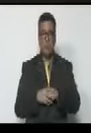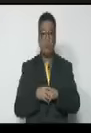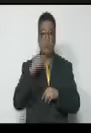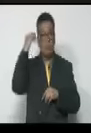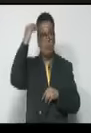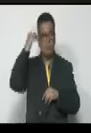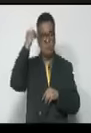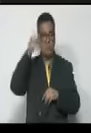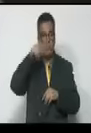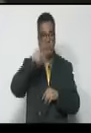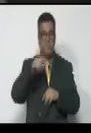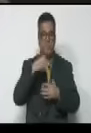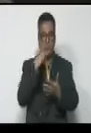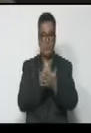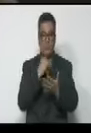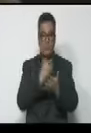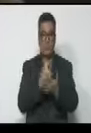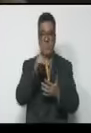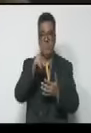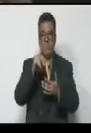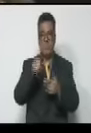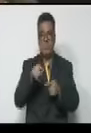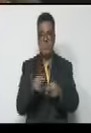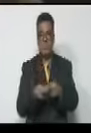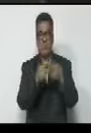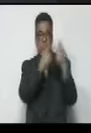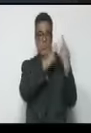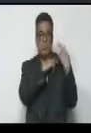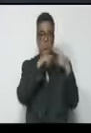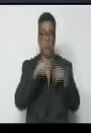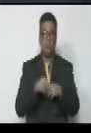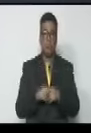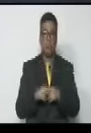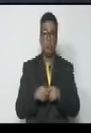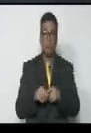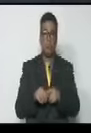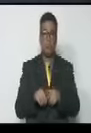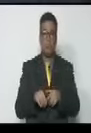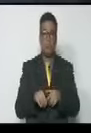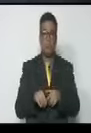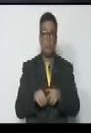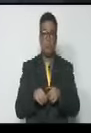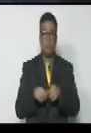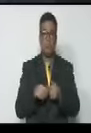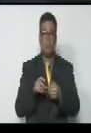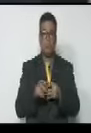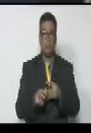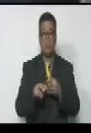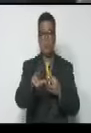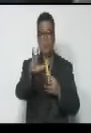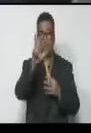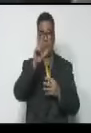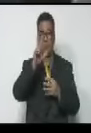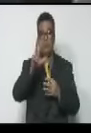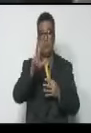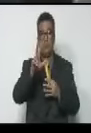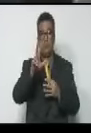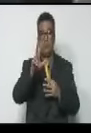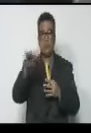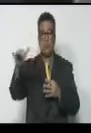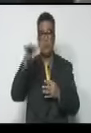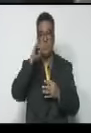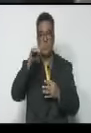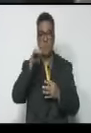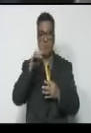consigne las pruebas y si no que asuma su responsabilidad. El 3,